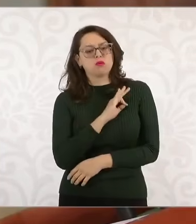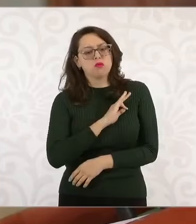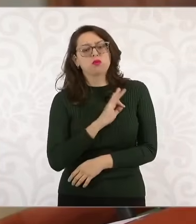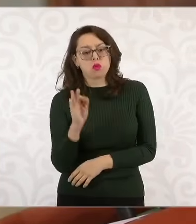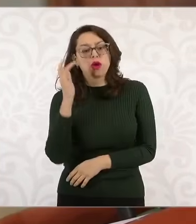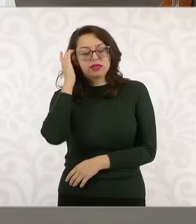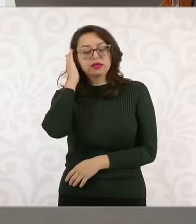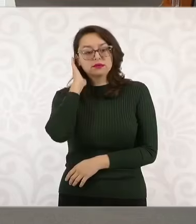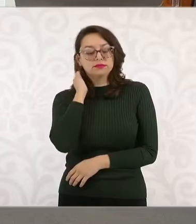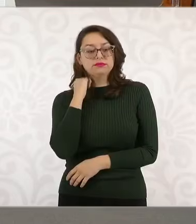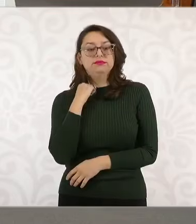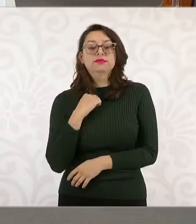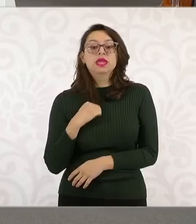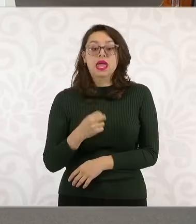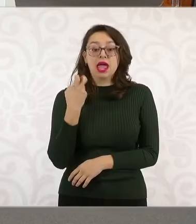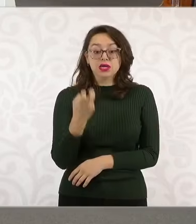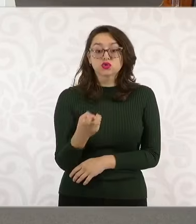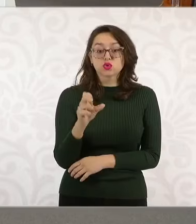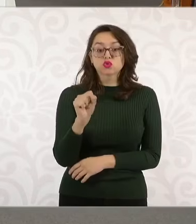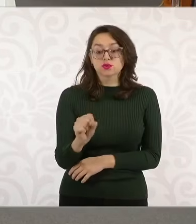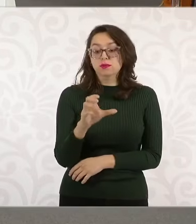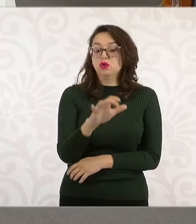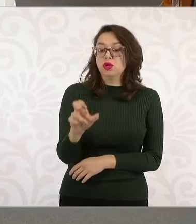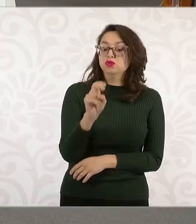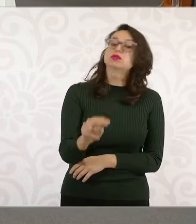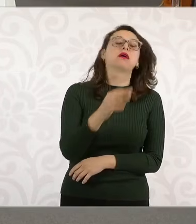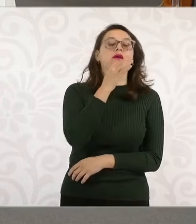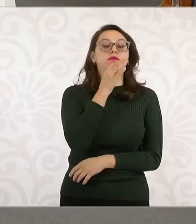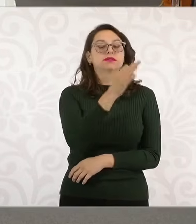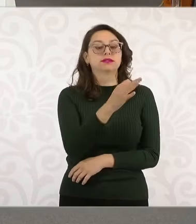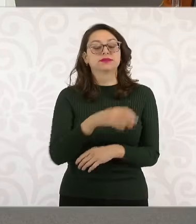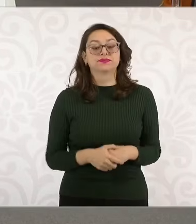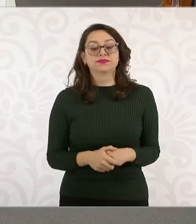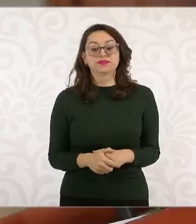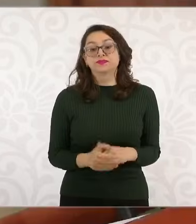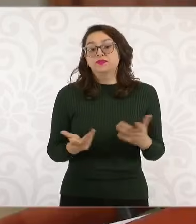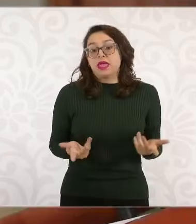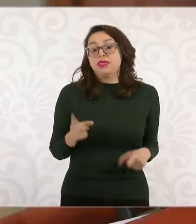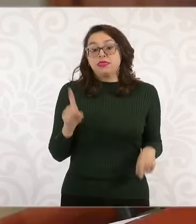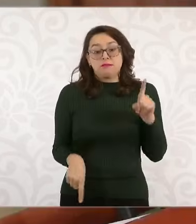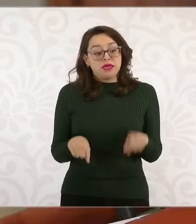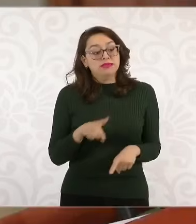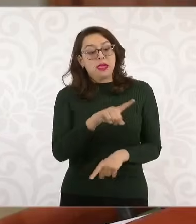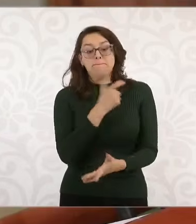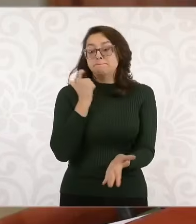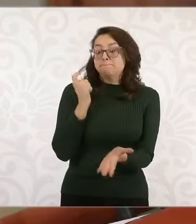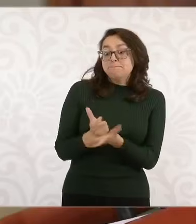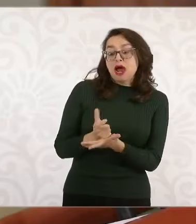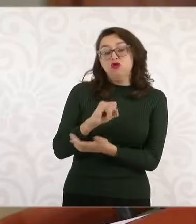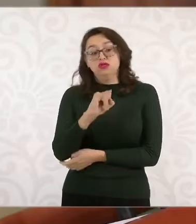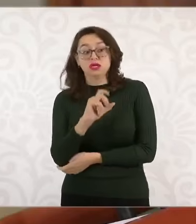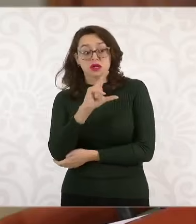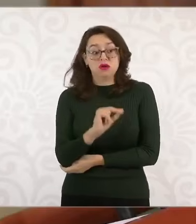es lo que dice explícitamente las resoluciones. Dependiendo del orden y esquema de pago, el